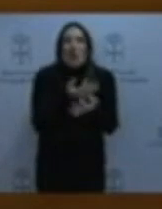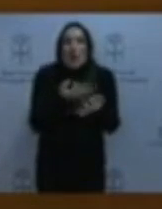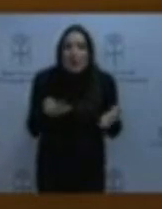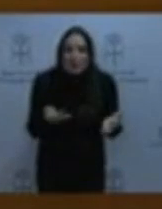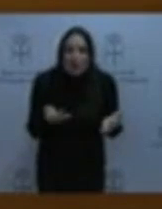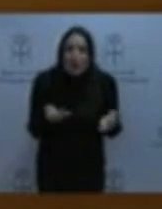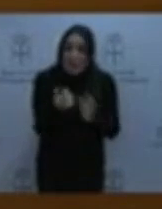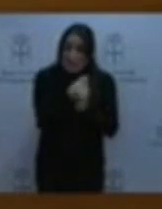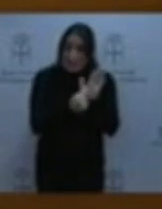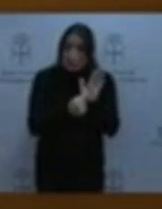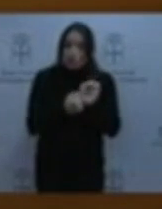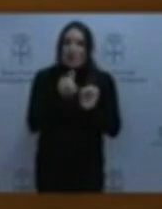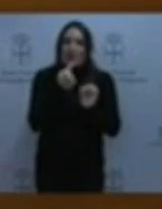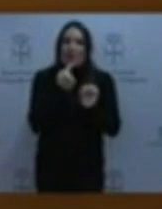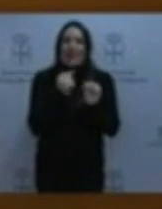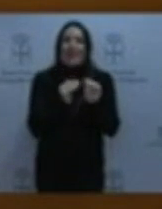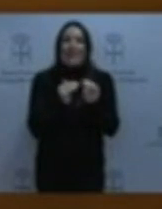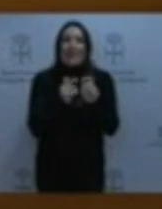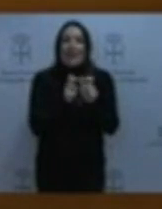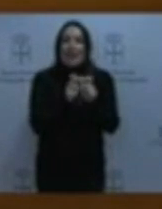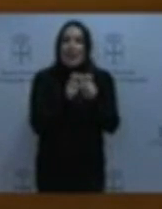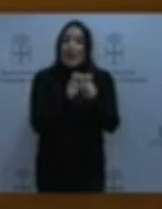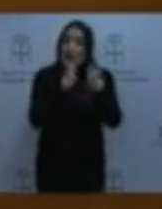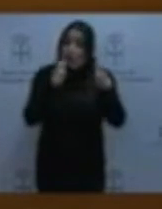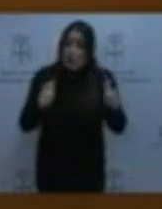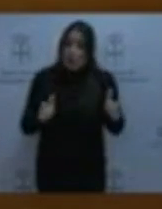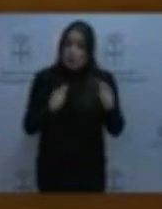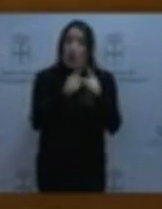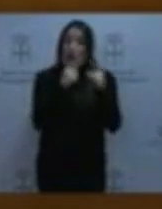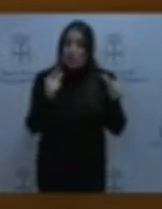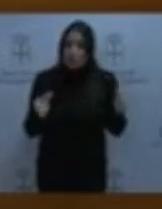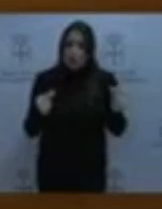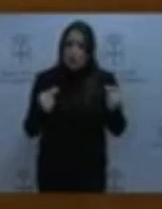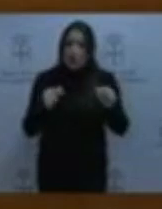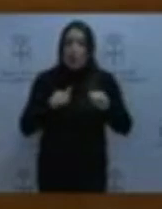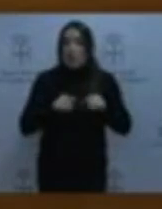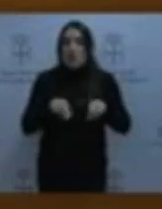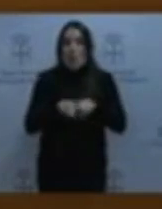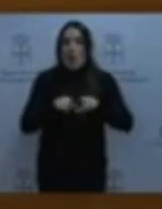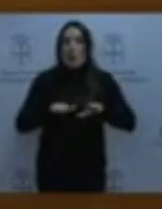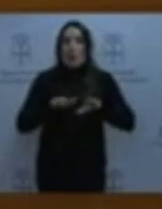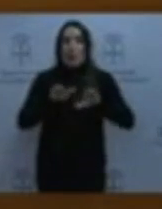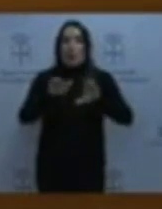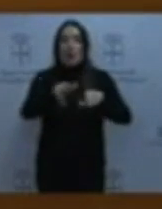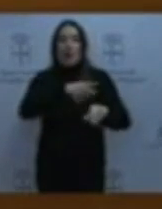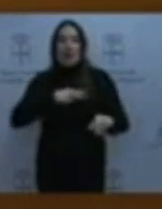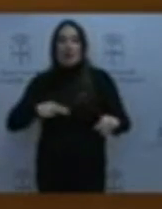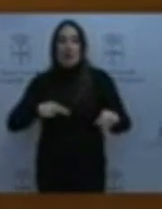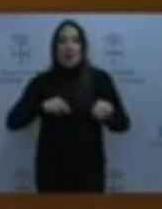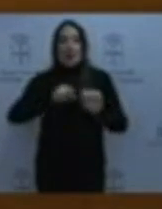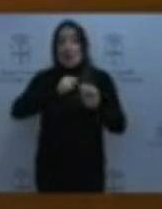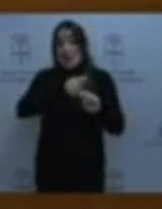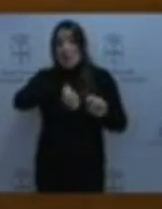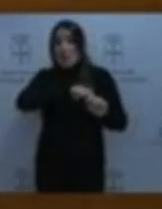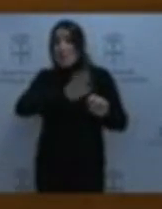Funcas dicen que el crecimiento de Asturias va a ser paralelo al de Cantabria, a la cola del crecimiento del resto de España. Y usted dirá,